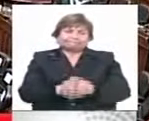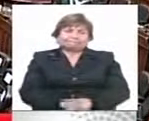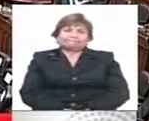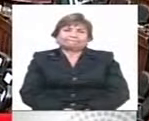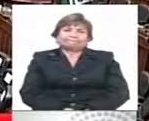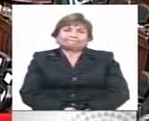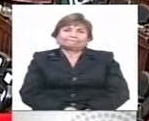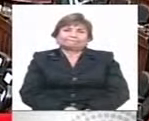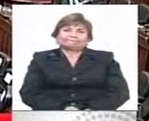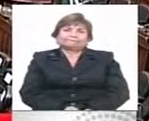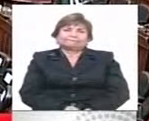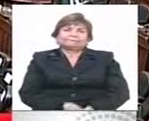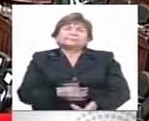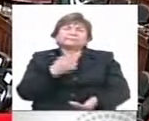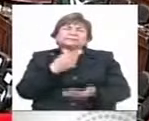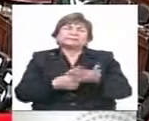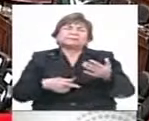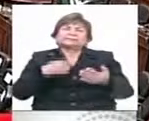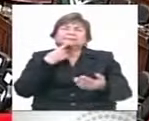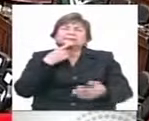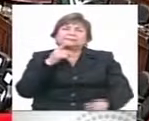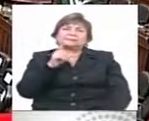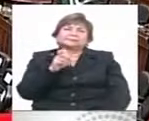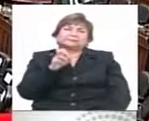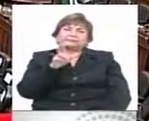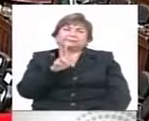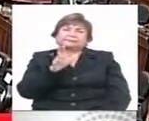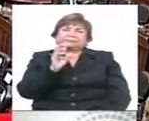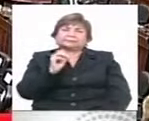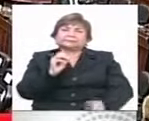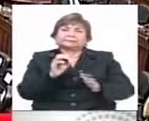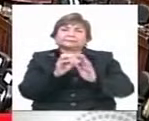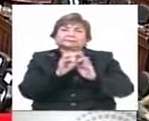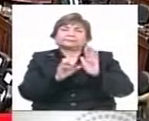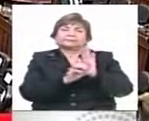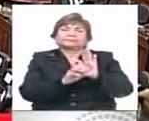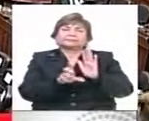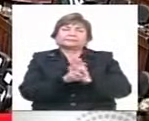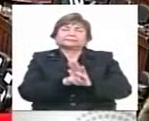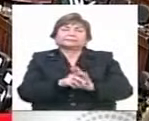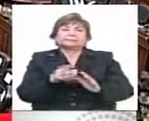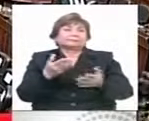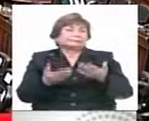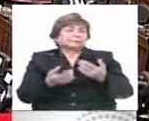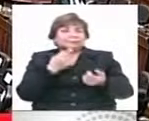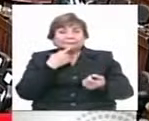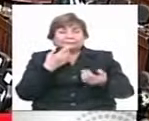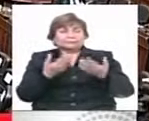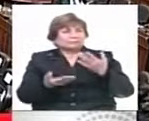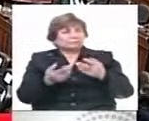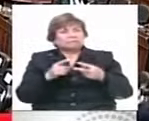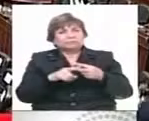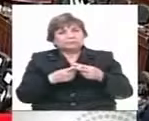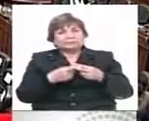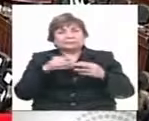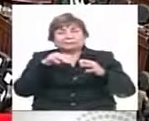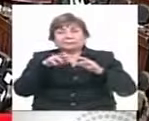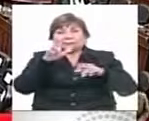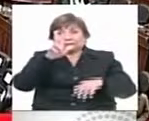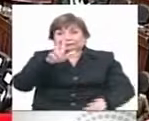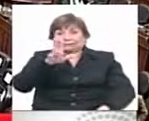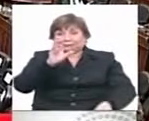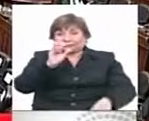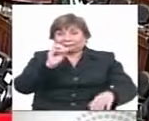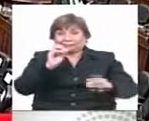es lo que menciona este artículo 130 de la Carta Magna? Que menciona que dentro de los 30 días de haber asumido